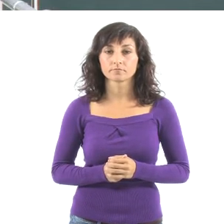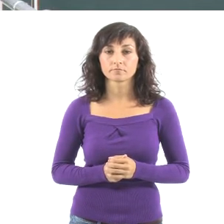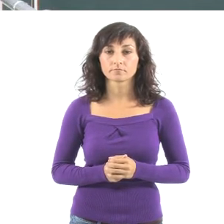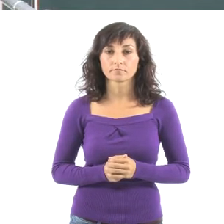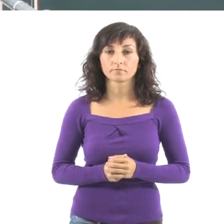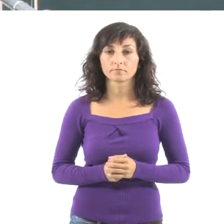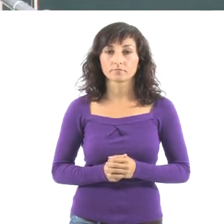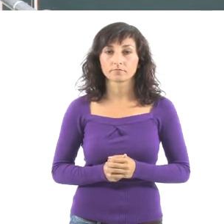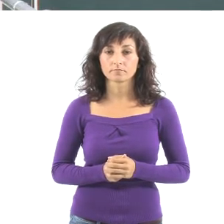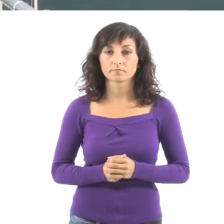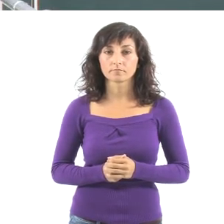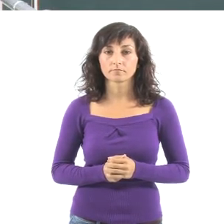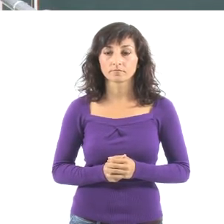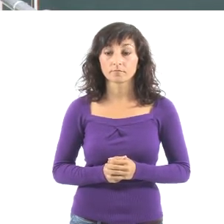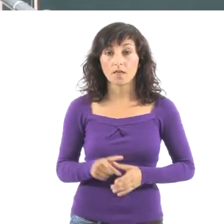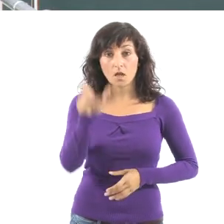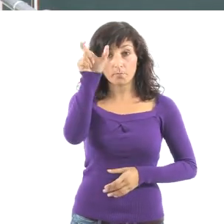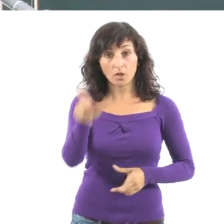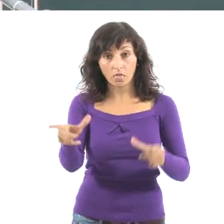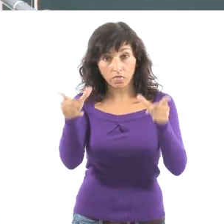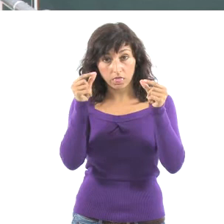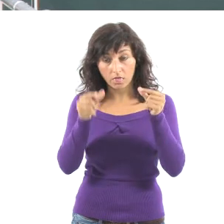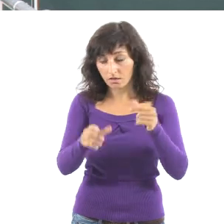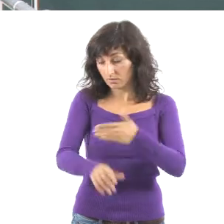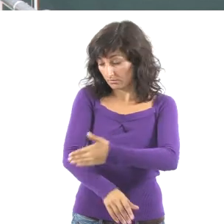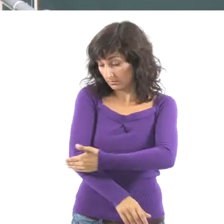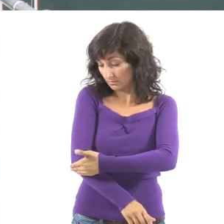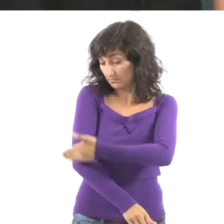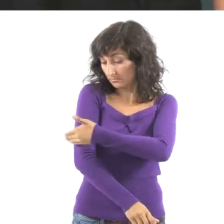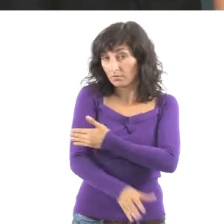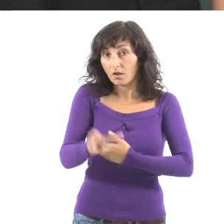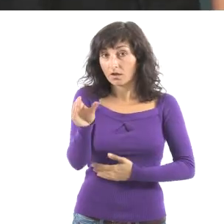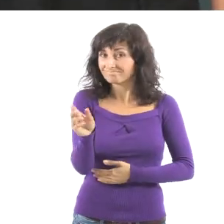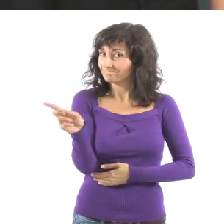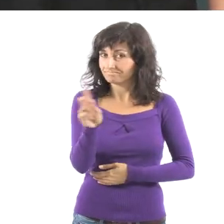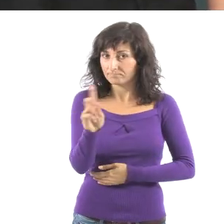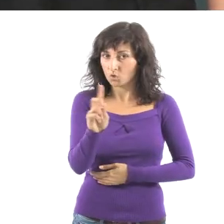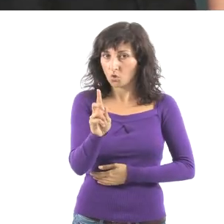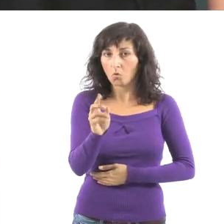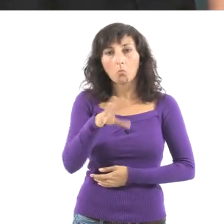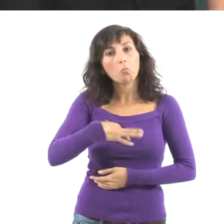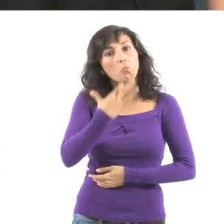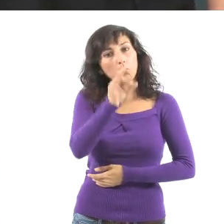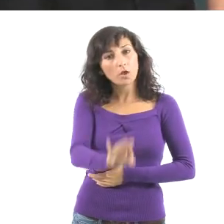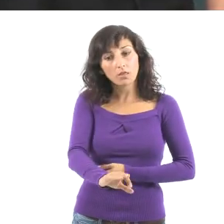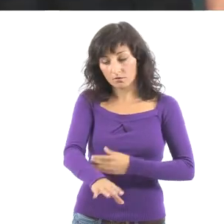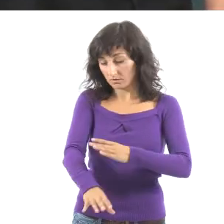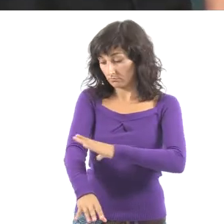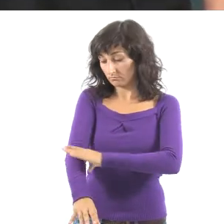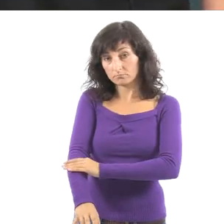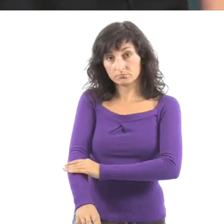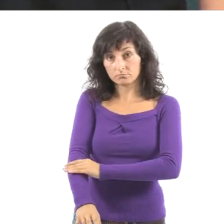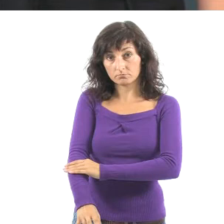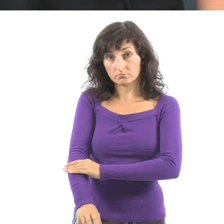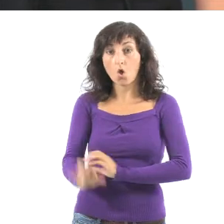cabo como habitualmente se hace por encima del codo, se permite que se sujete bien del antebrazo o